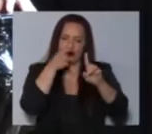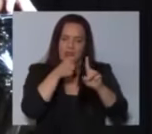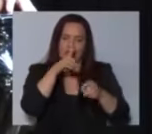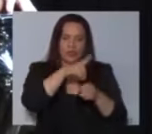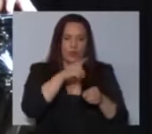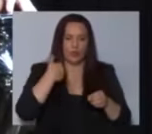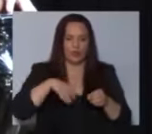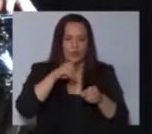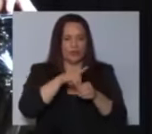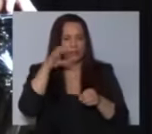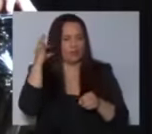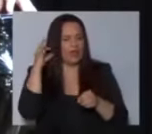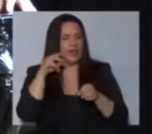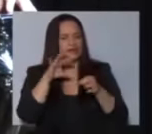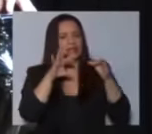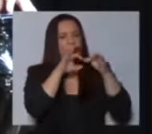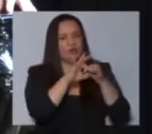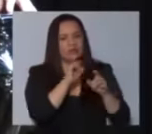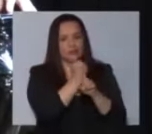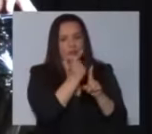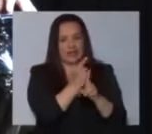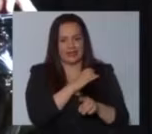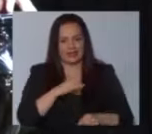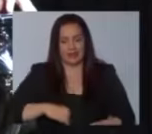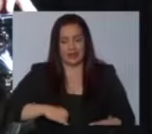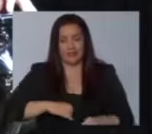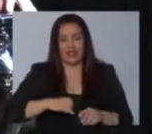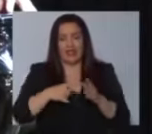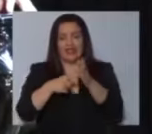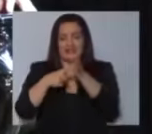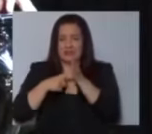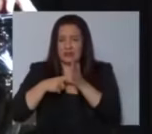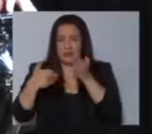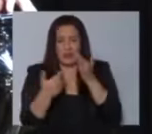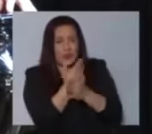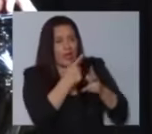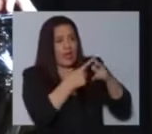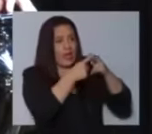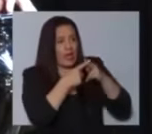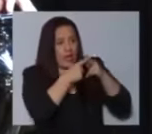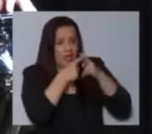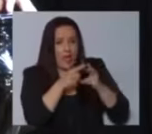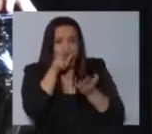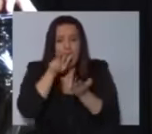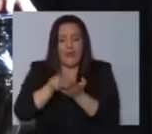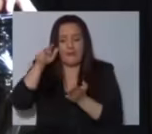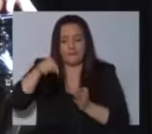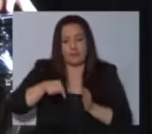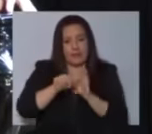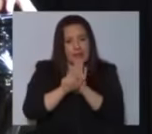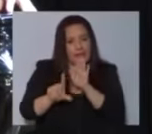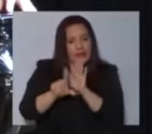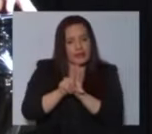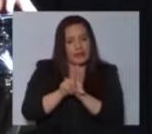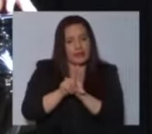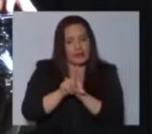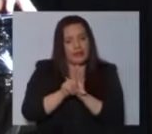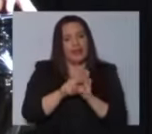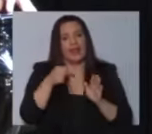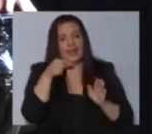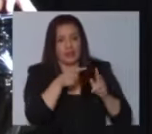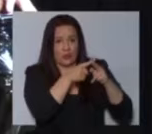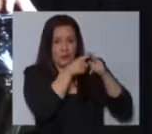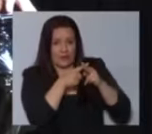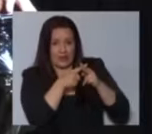de la Unidad exigimos que los nuevos empréstitos que vengan a aprobación de la Asamblea Legislativa conlleven